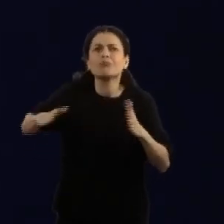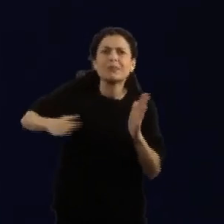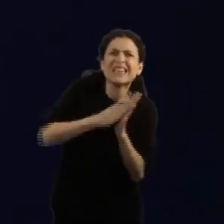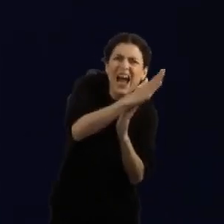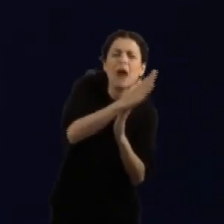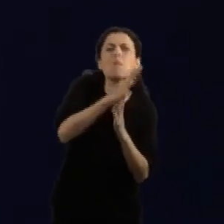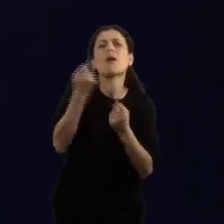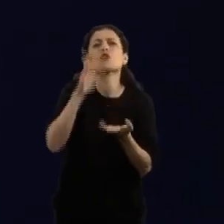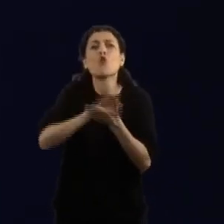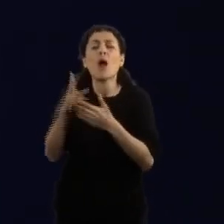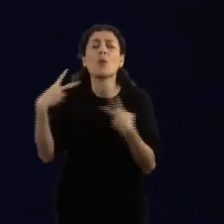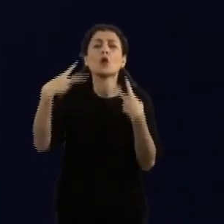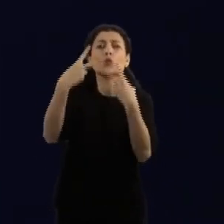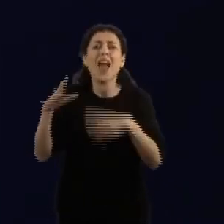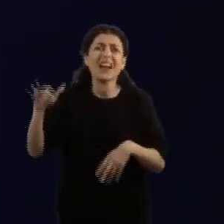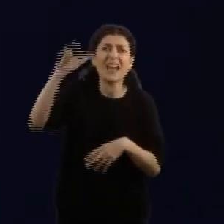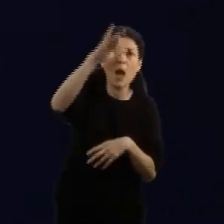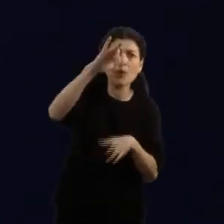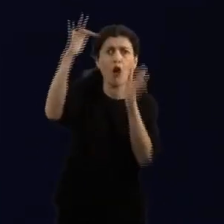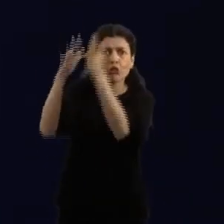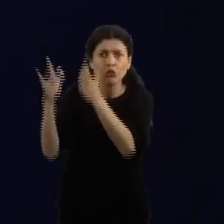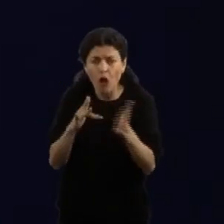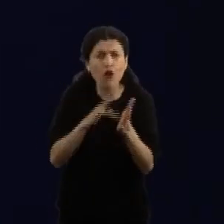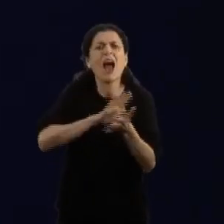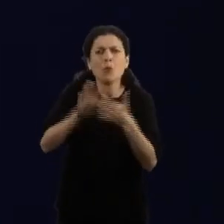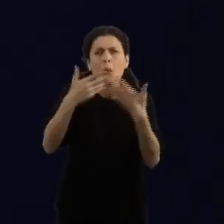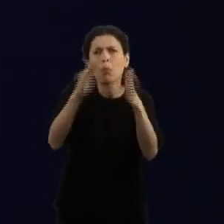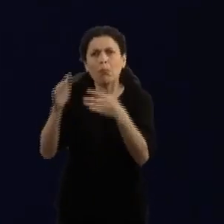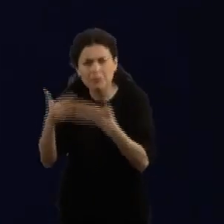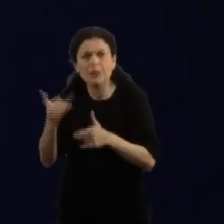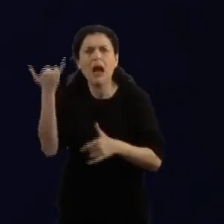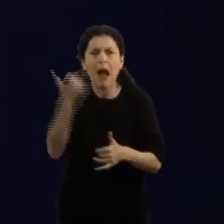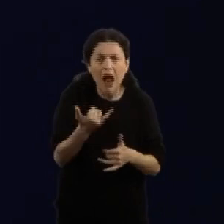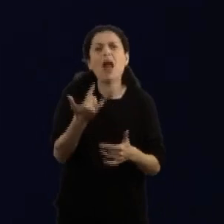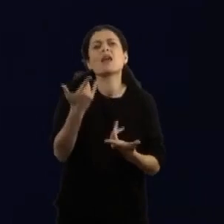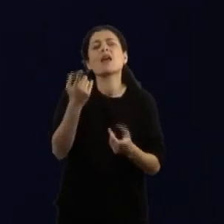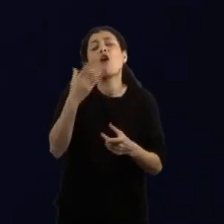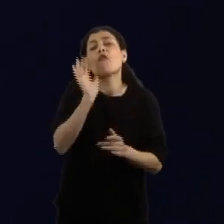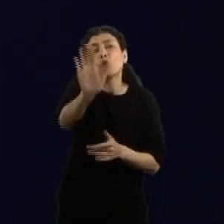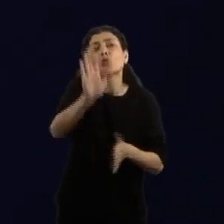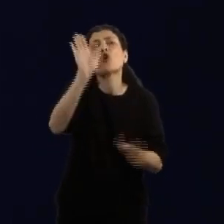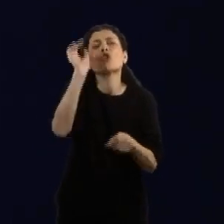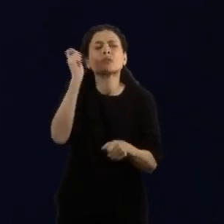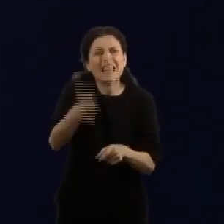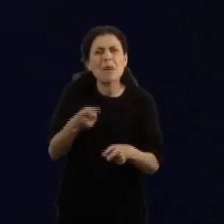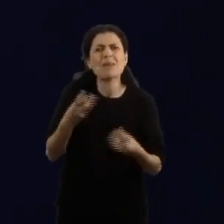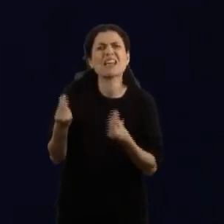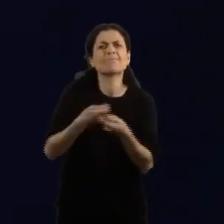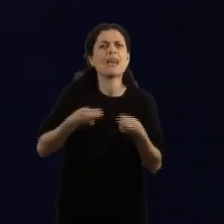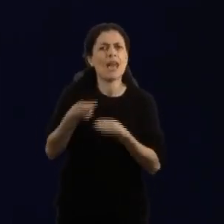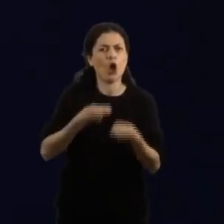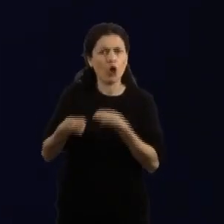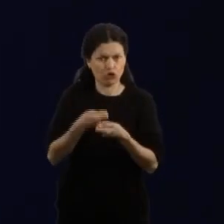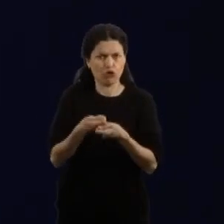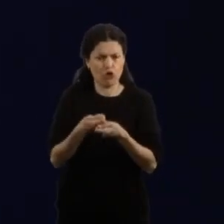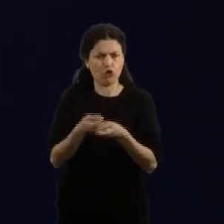nuevas rutas, liberar trabas para impulsar nuevos negocios y permitir que los dueños de pequeñas aeronaves